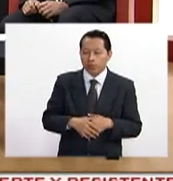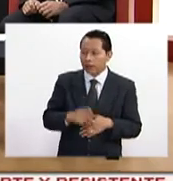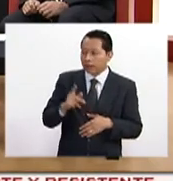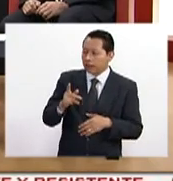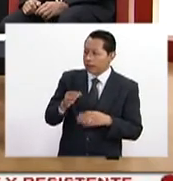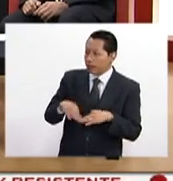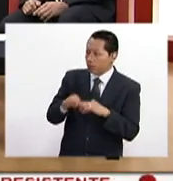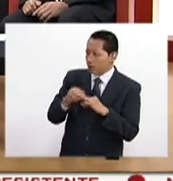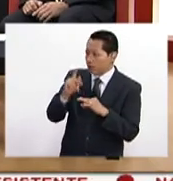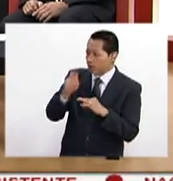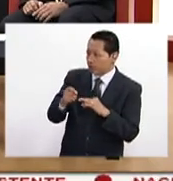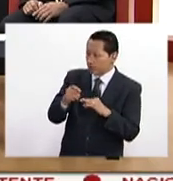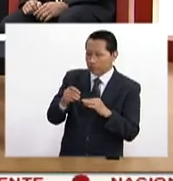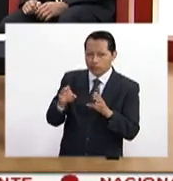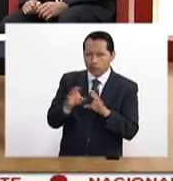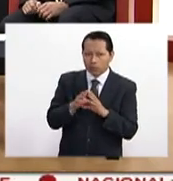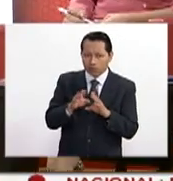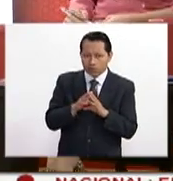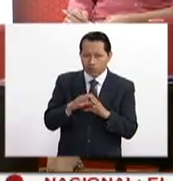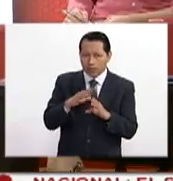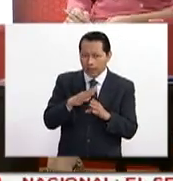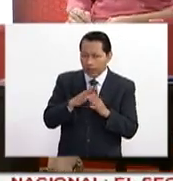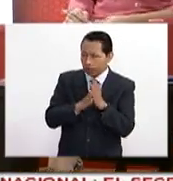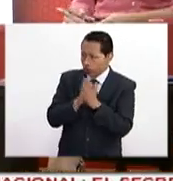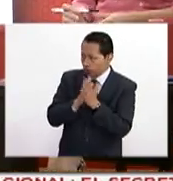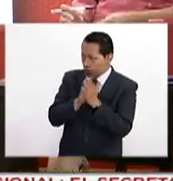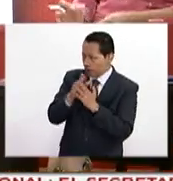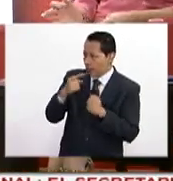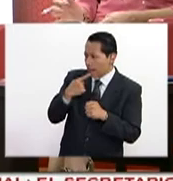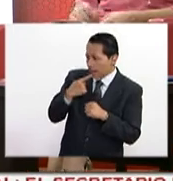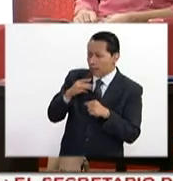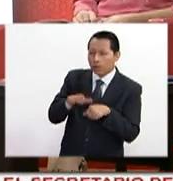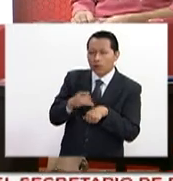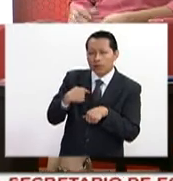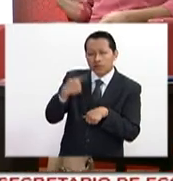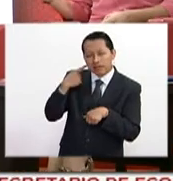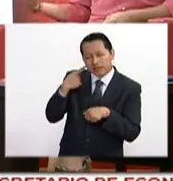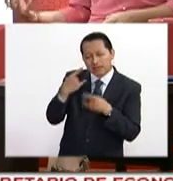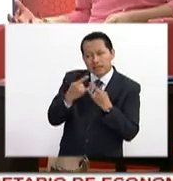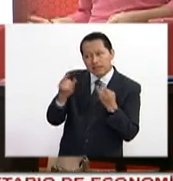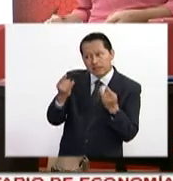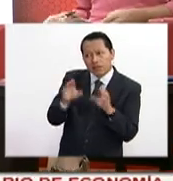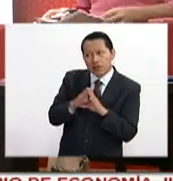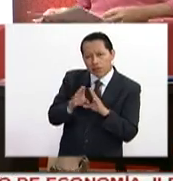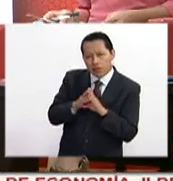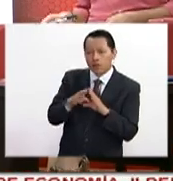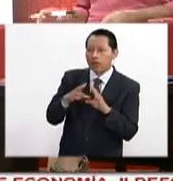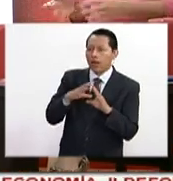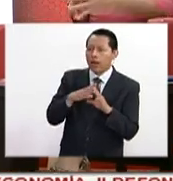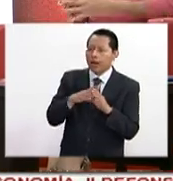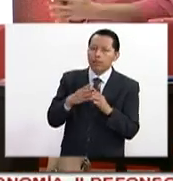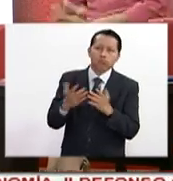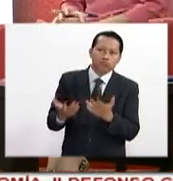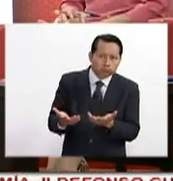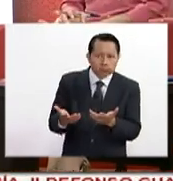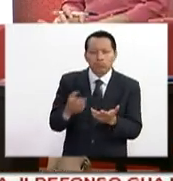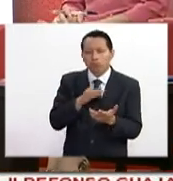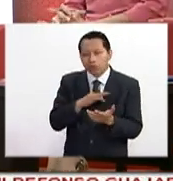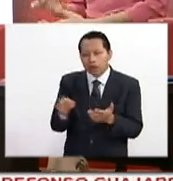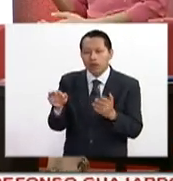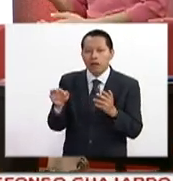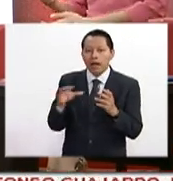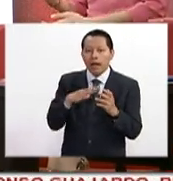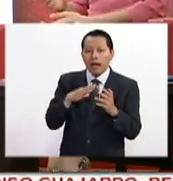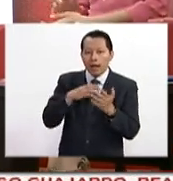es educar en los paladares en cuestiones de chocolate, ¿no? Porque me suena un poco como a la historia, pues, de estos grandes